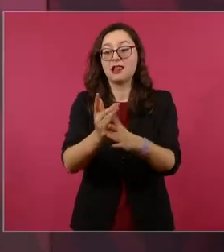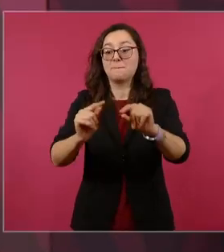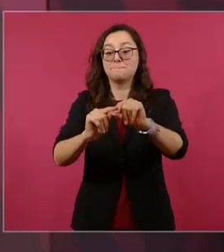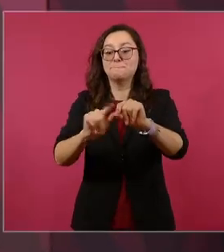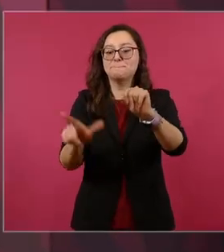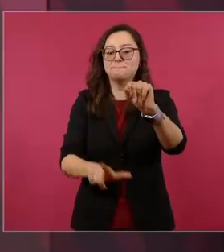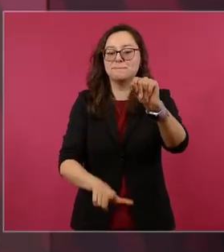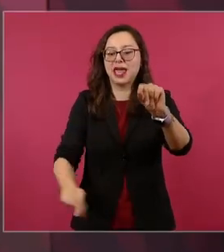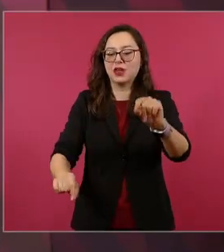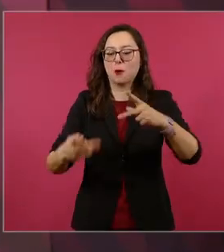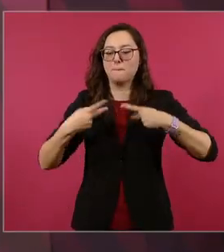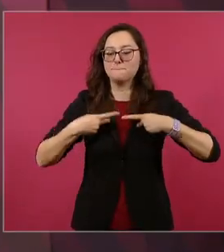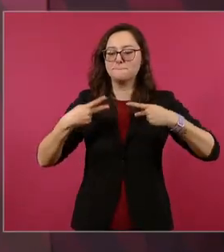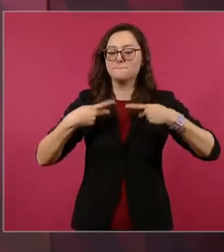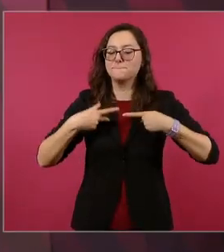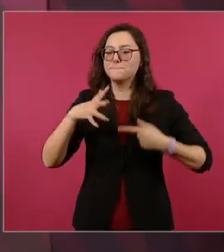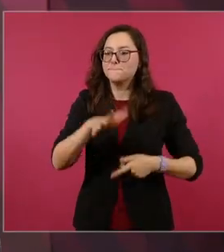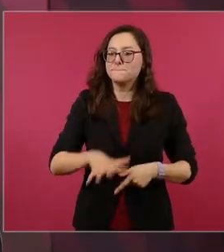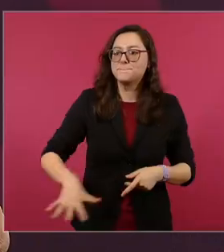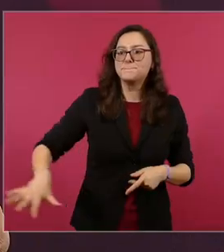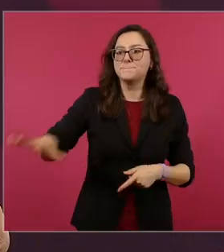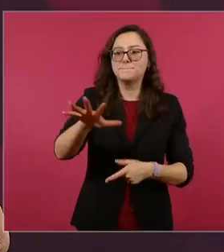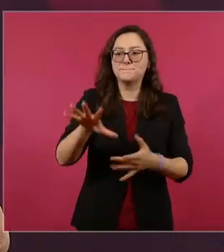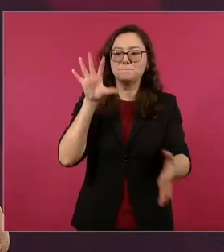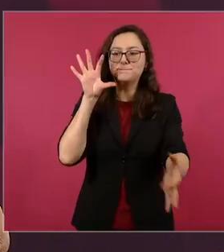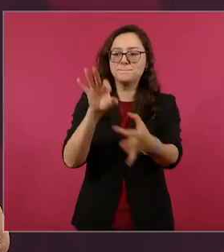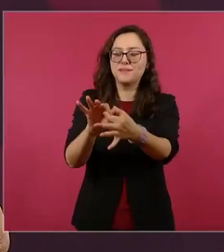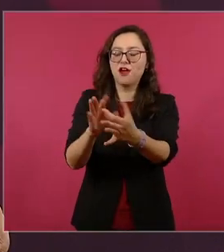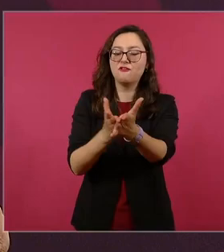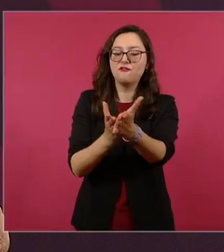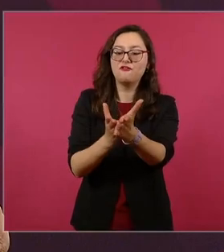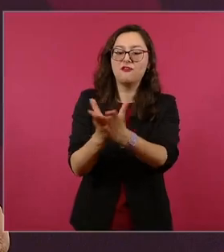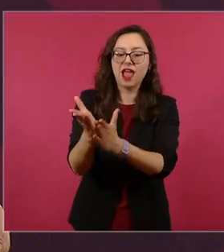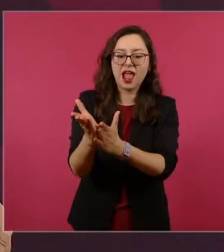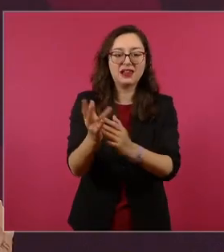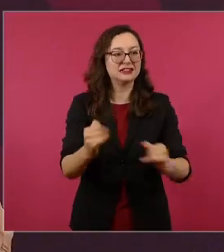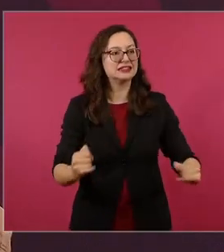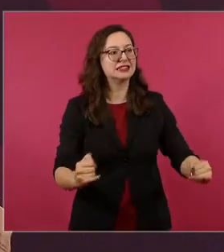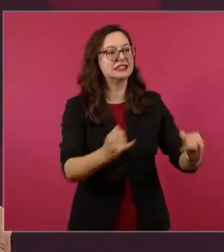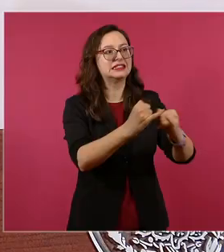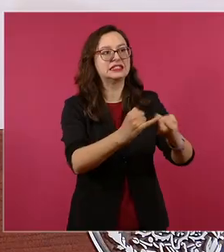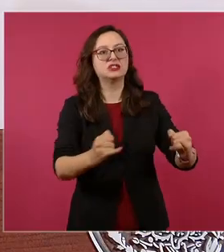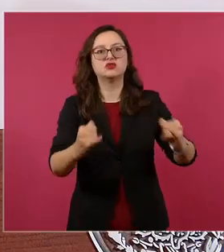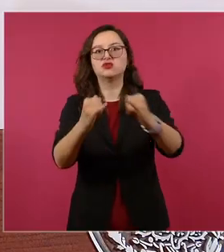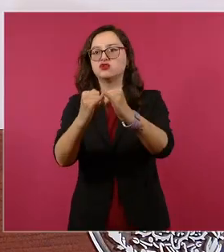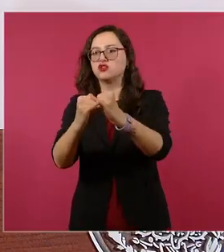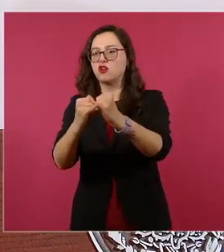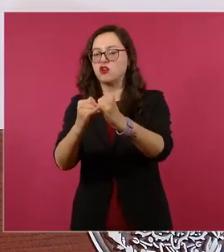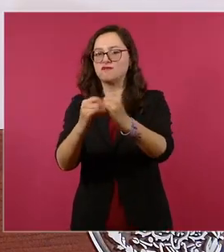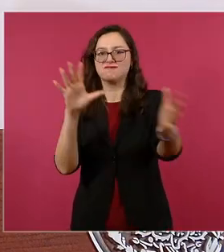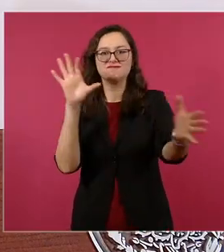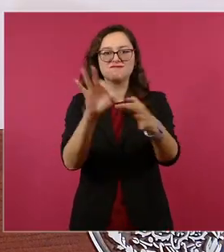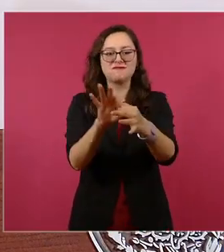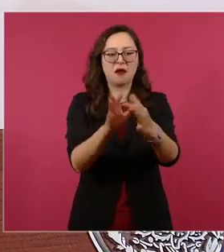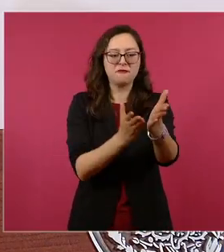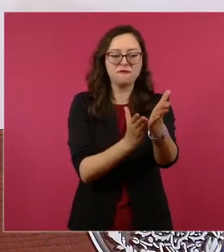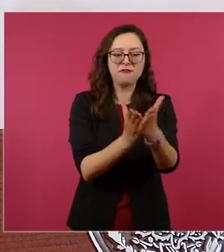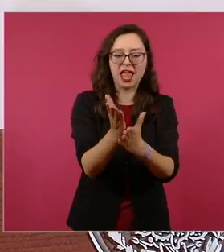pueblo, la lealtad a las instituciones, la lealtad a la patria.